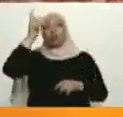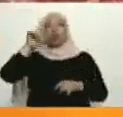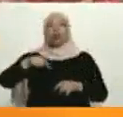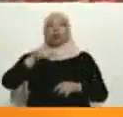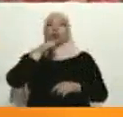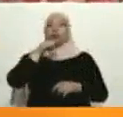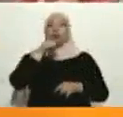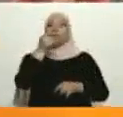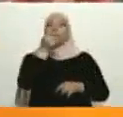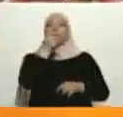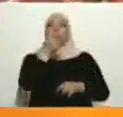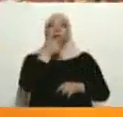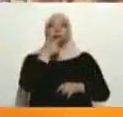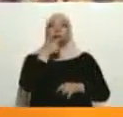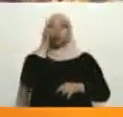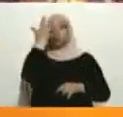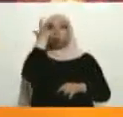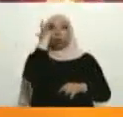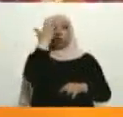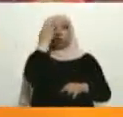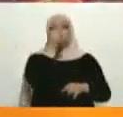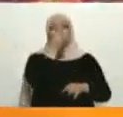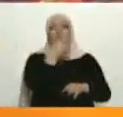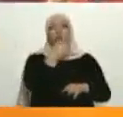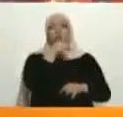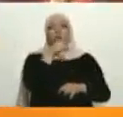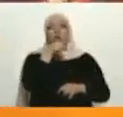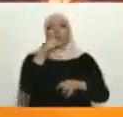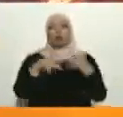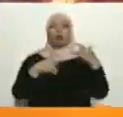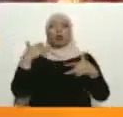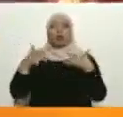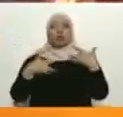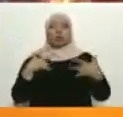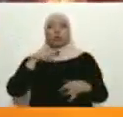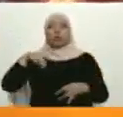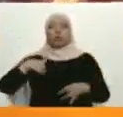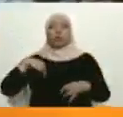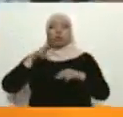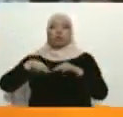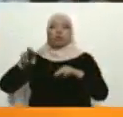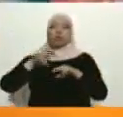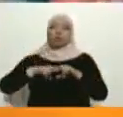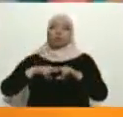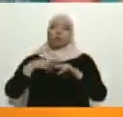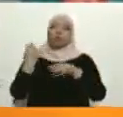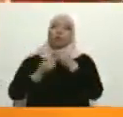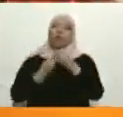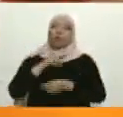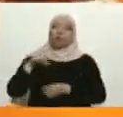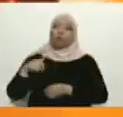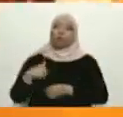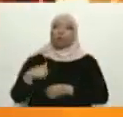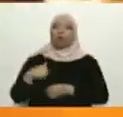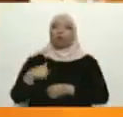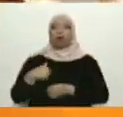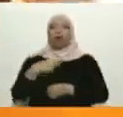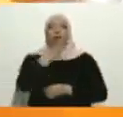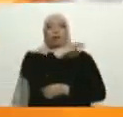bellísimo esos Carna bueno como la la creatividad de nuestros niños a nuestras niñas como decían Aún